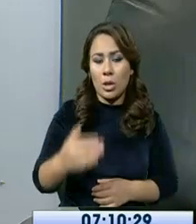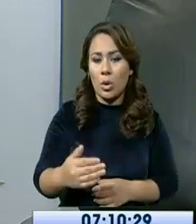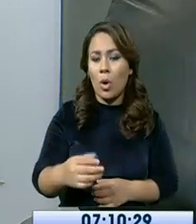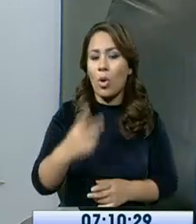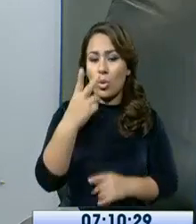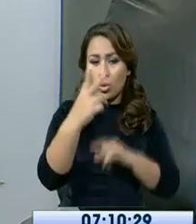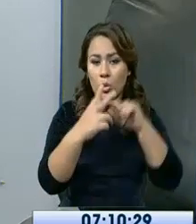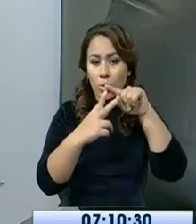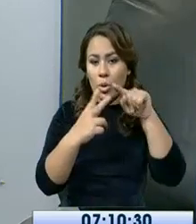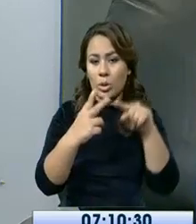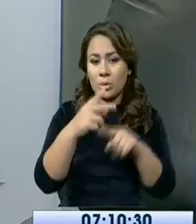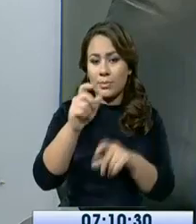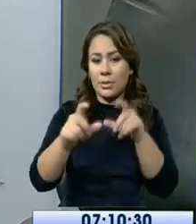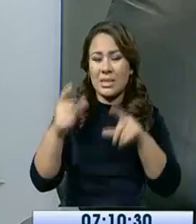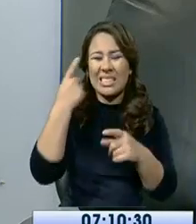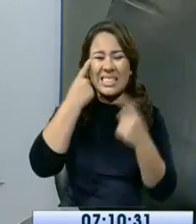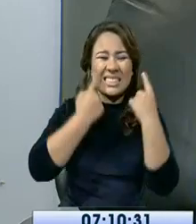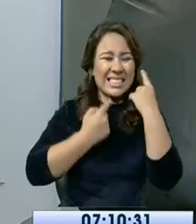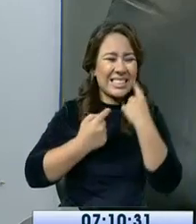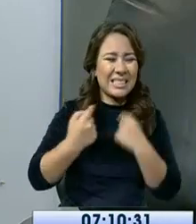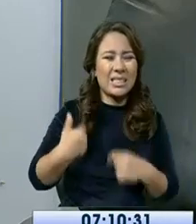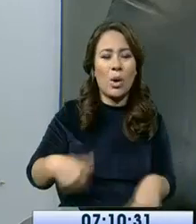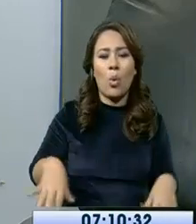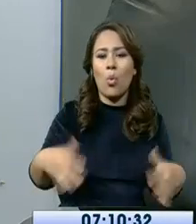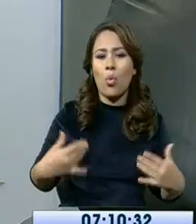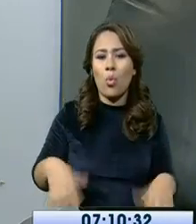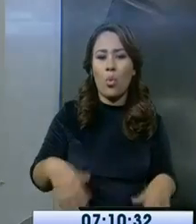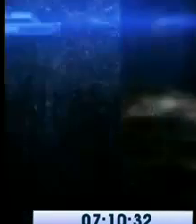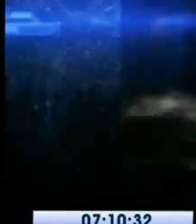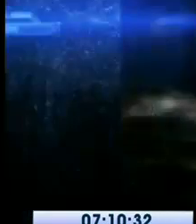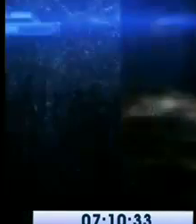2 personas resultaron gravemente heridas.